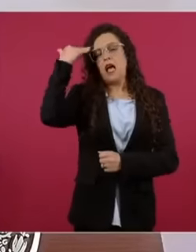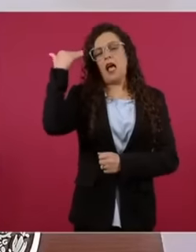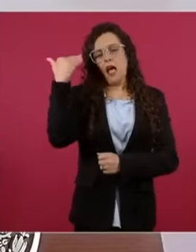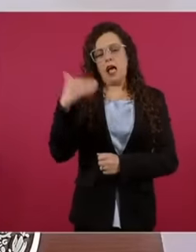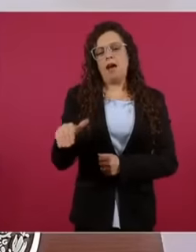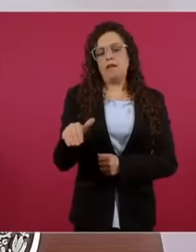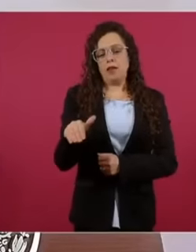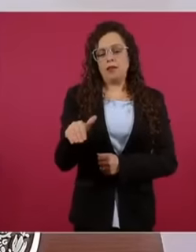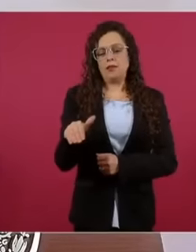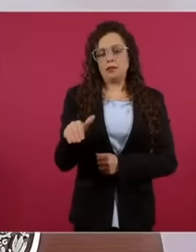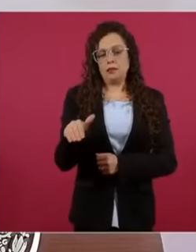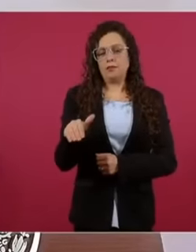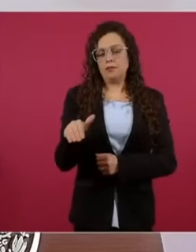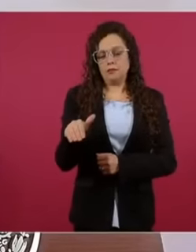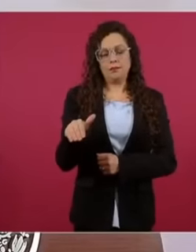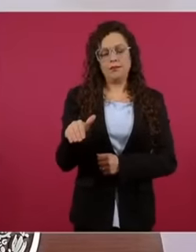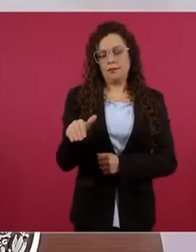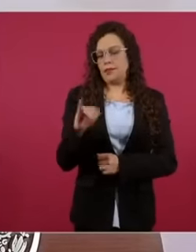ellos saben.